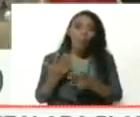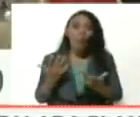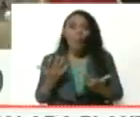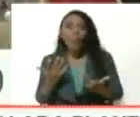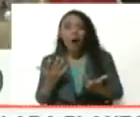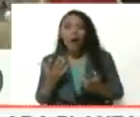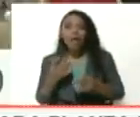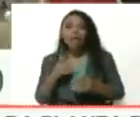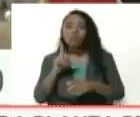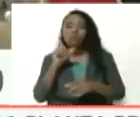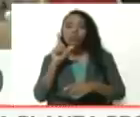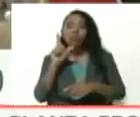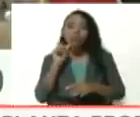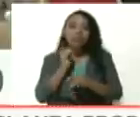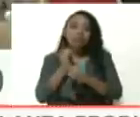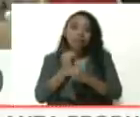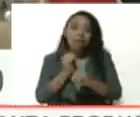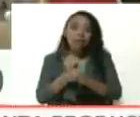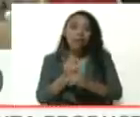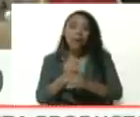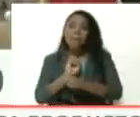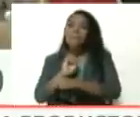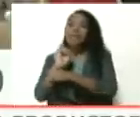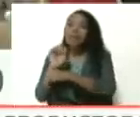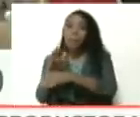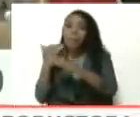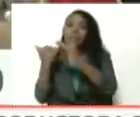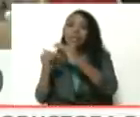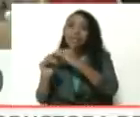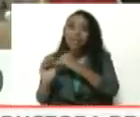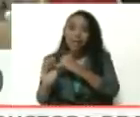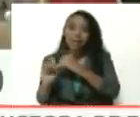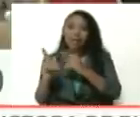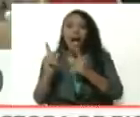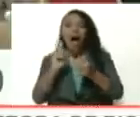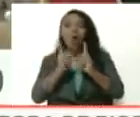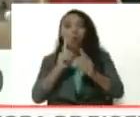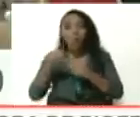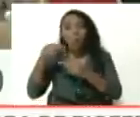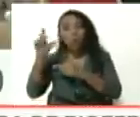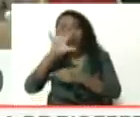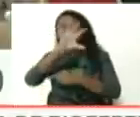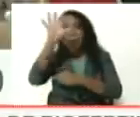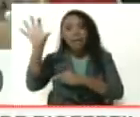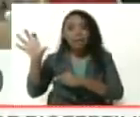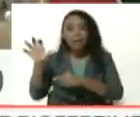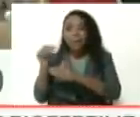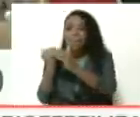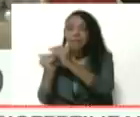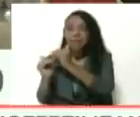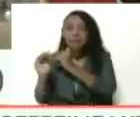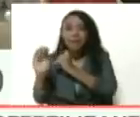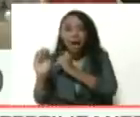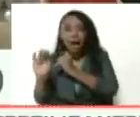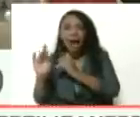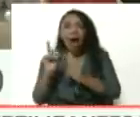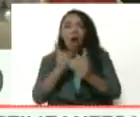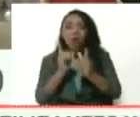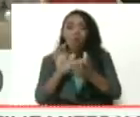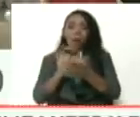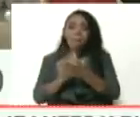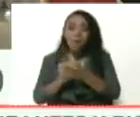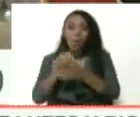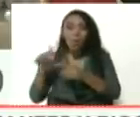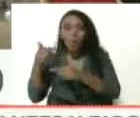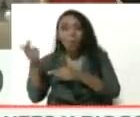las redes sociales y nos han mandado mensajes, incluso de otros países, han mandado, de colegas nuestros, de